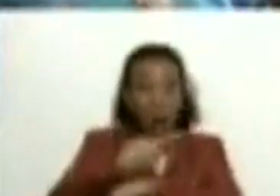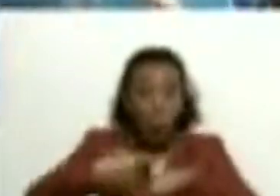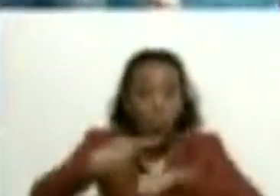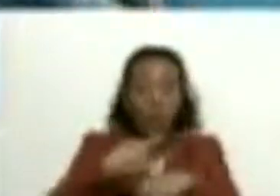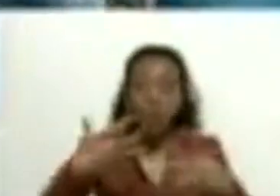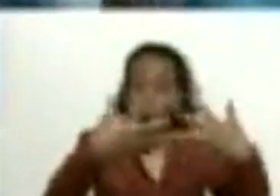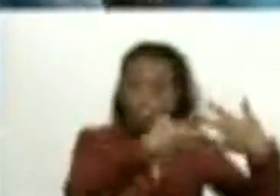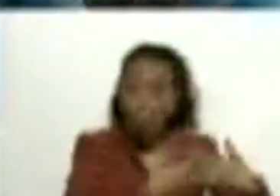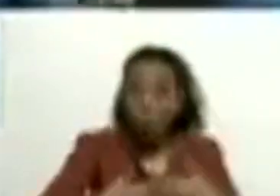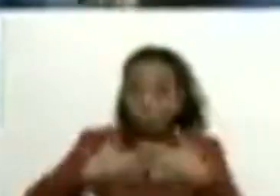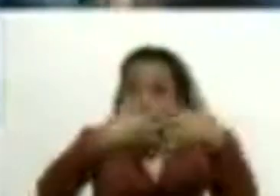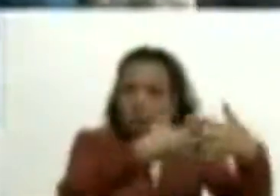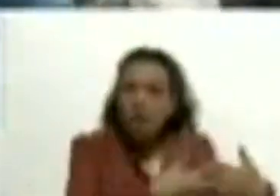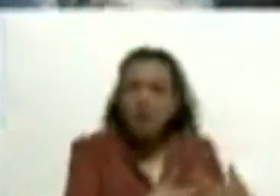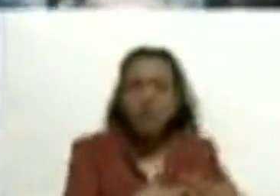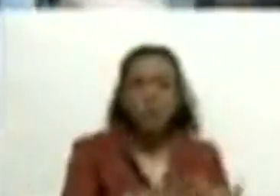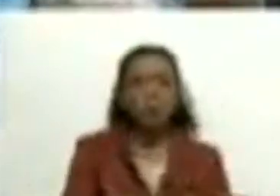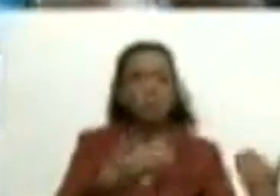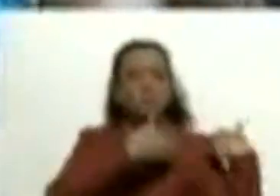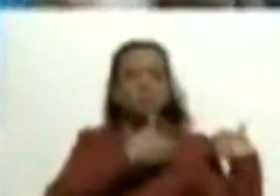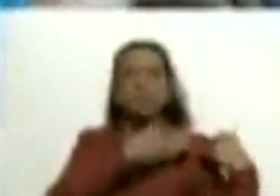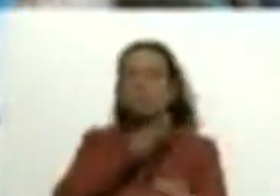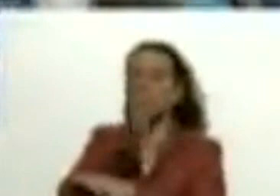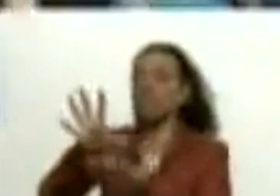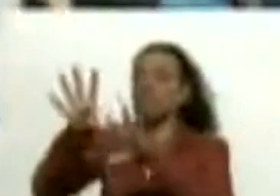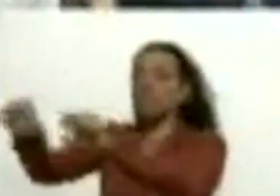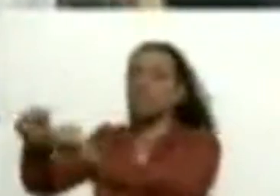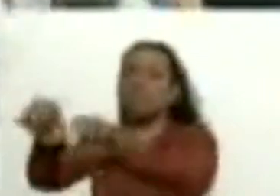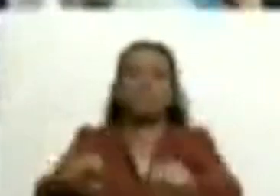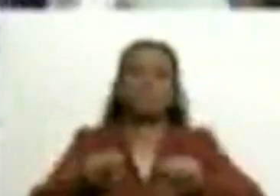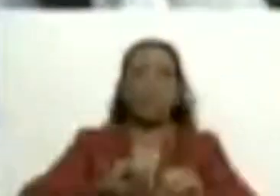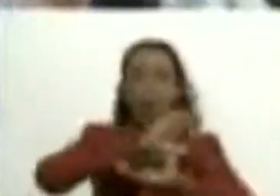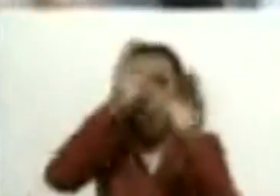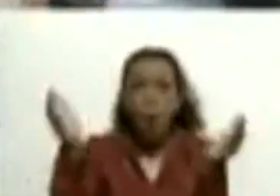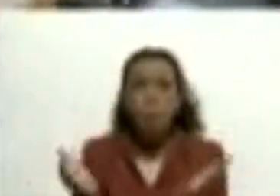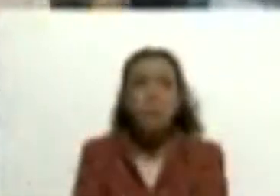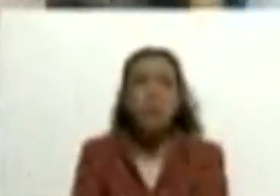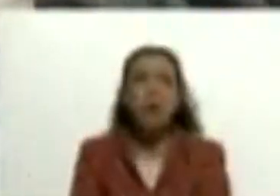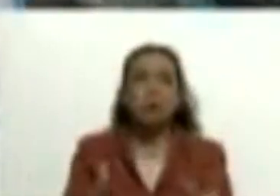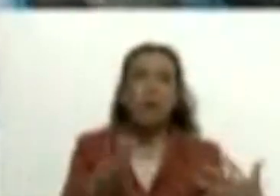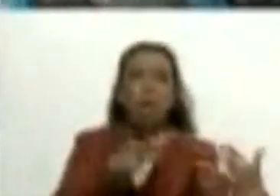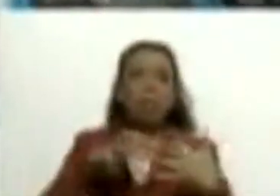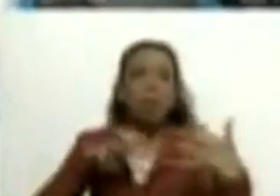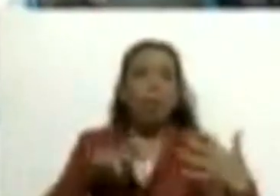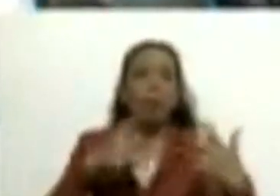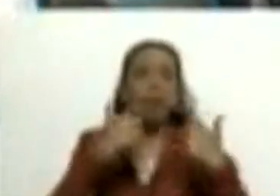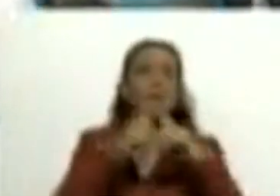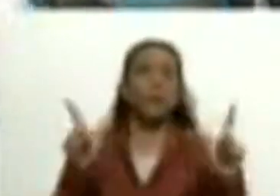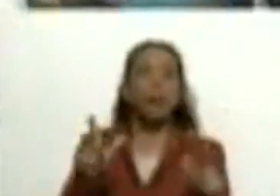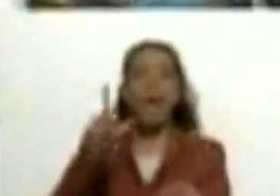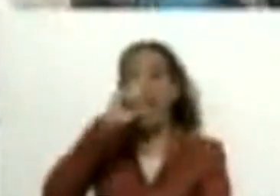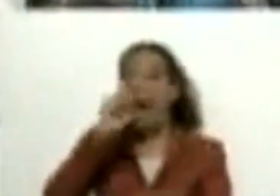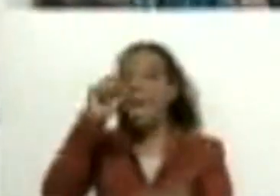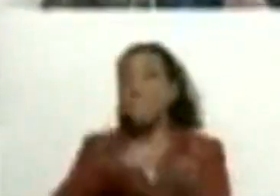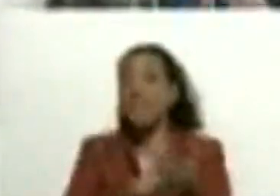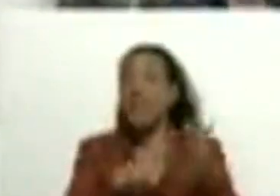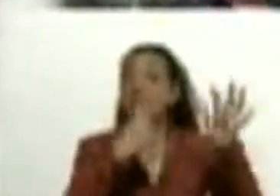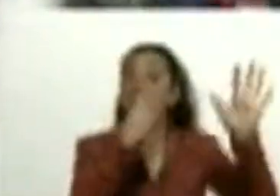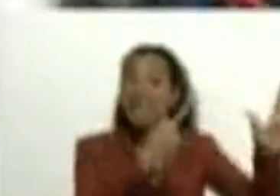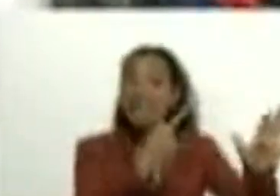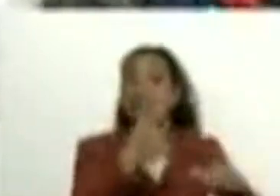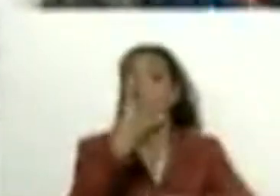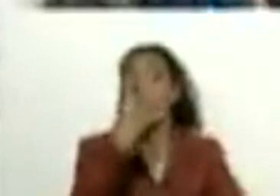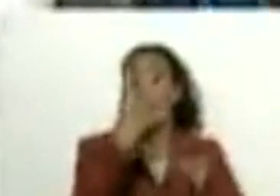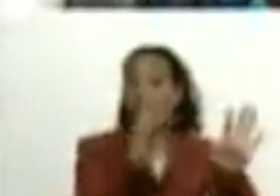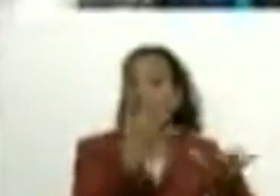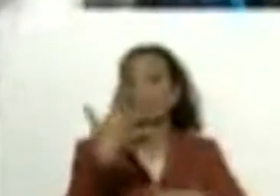los Estados Unidos se ha encargado de invadir al resto del mundo desde la guerra de la independencia en el año 1775